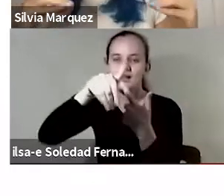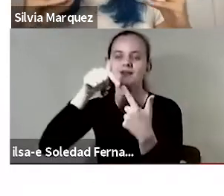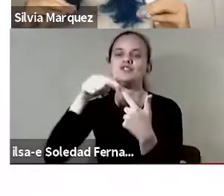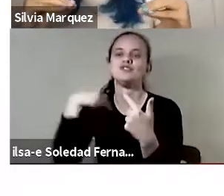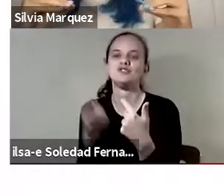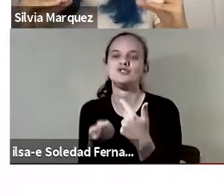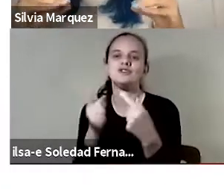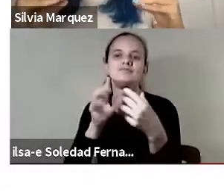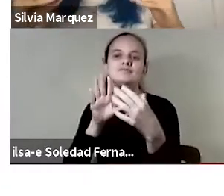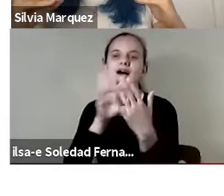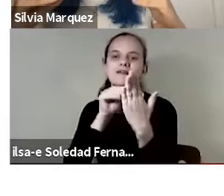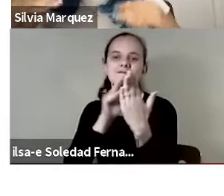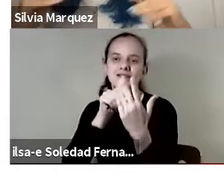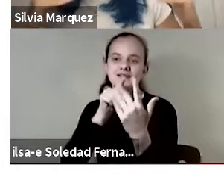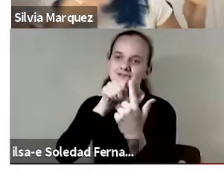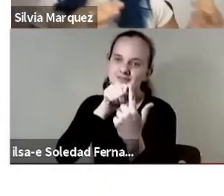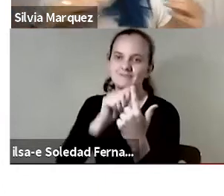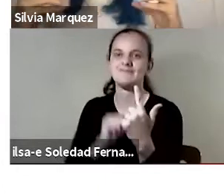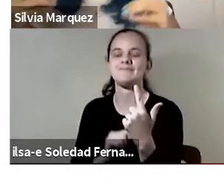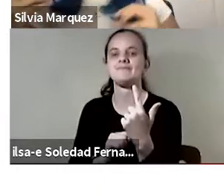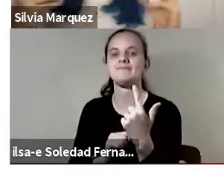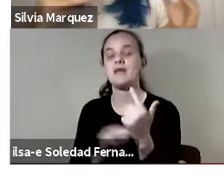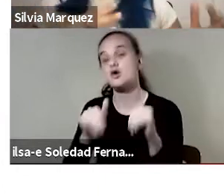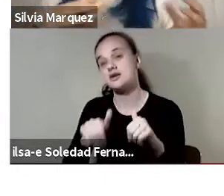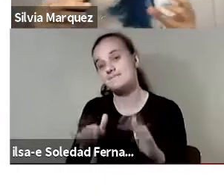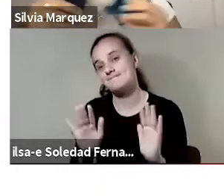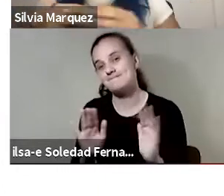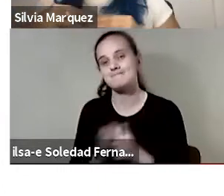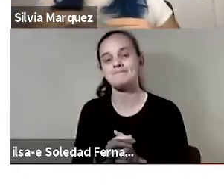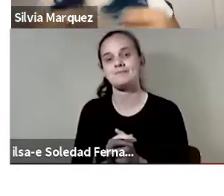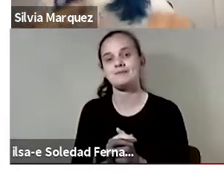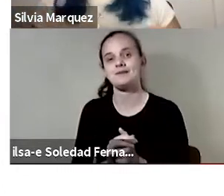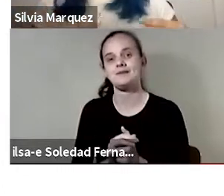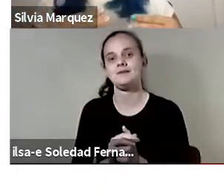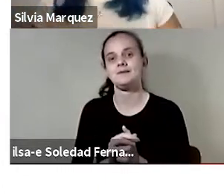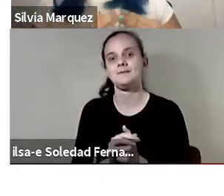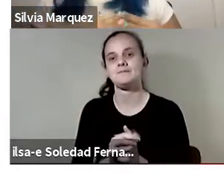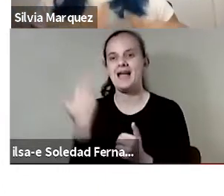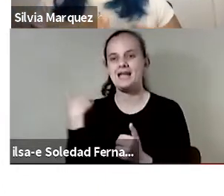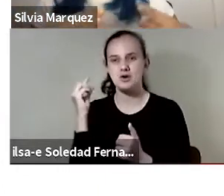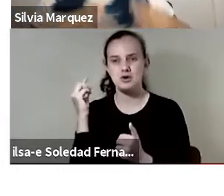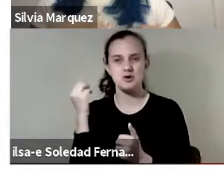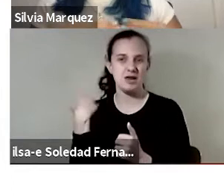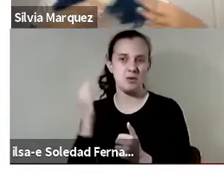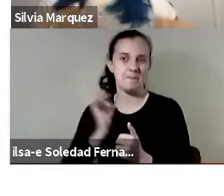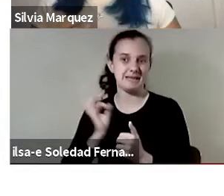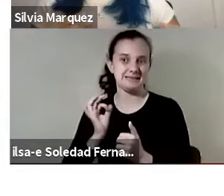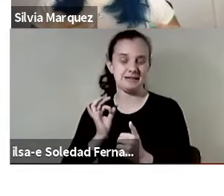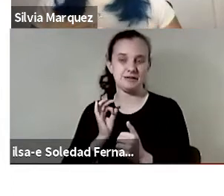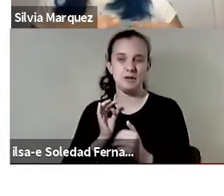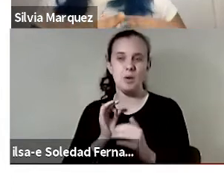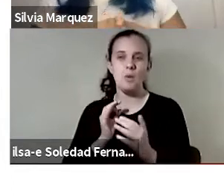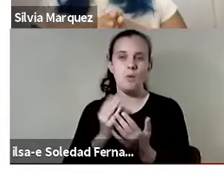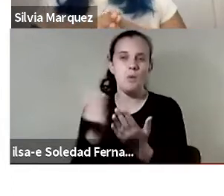las 2.1, entonces a las que vamos a referenciar, a las que vamos a estudiar, a las que nos vamos a preocupar, van a ser las 2.1 por